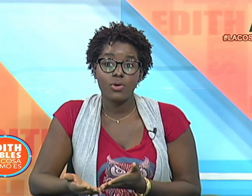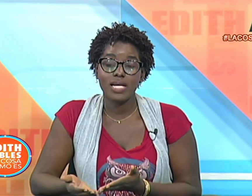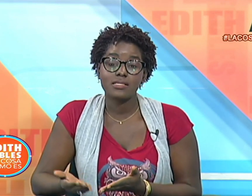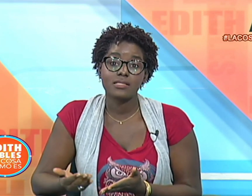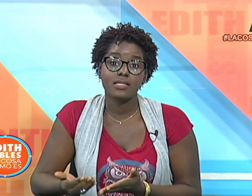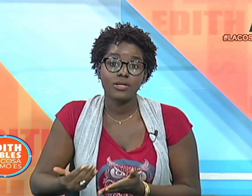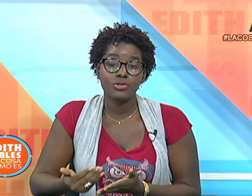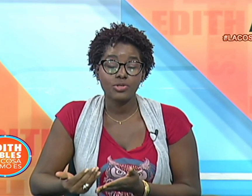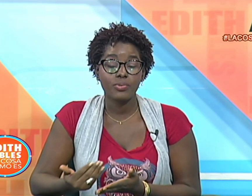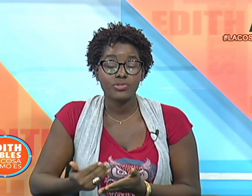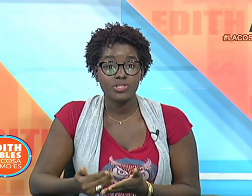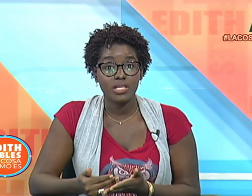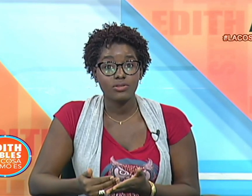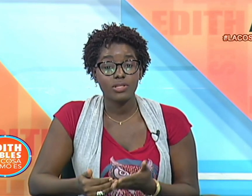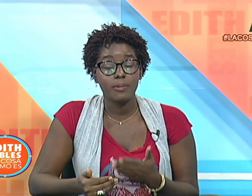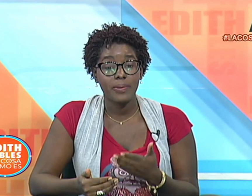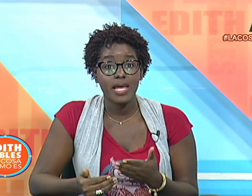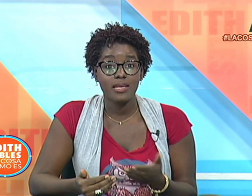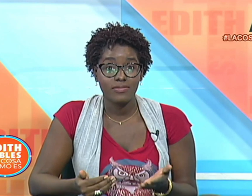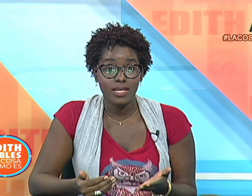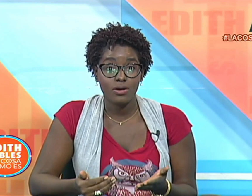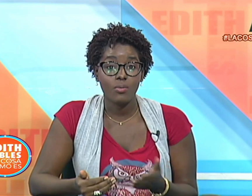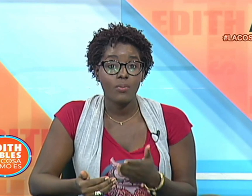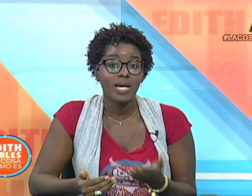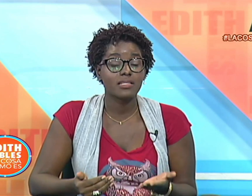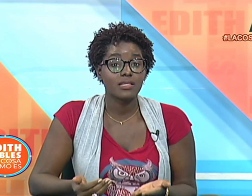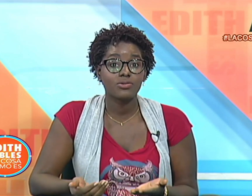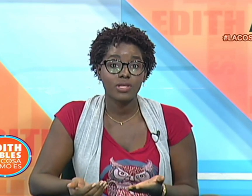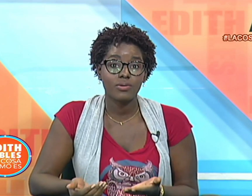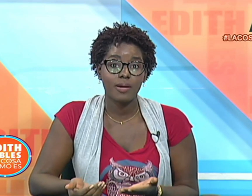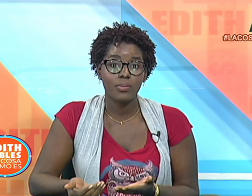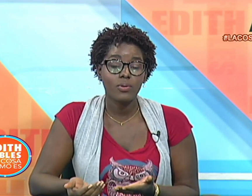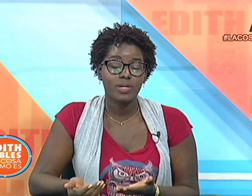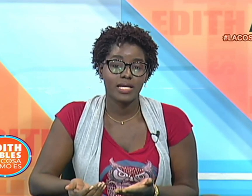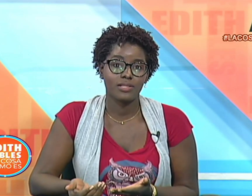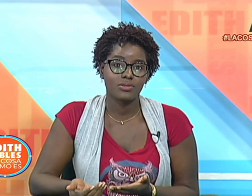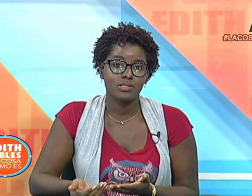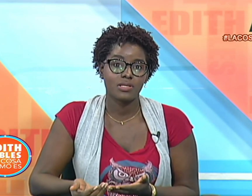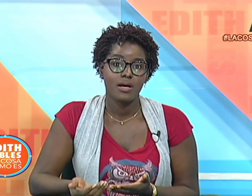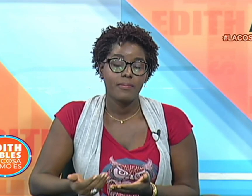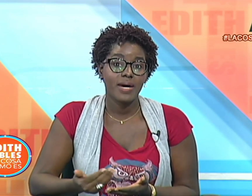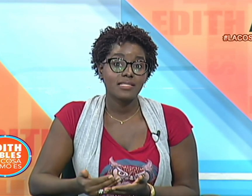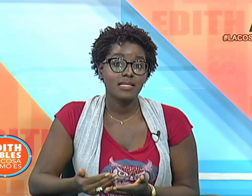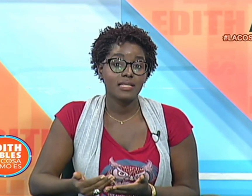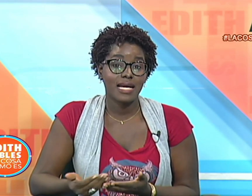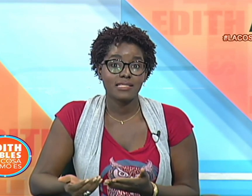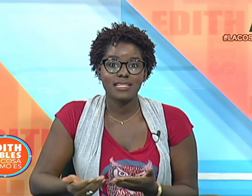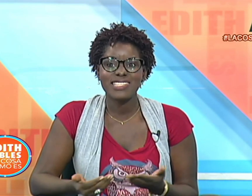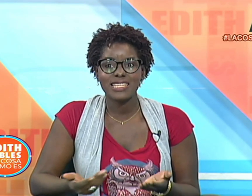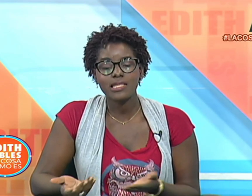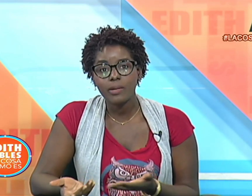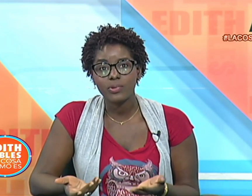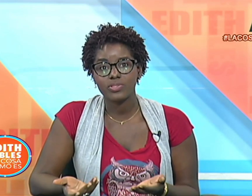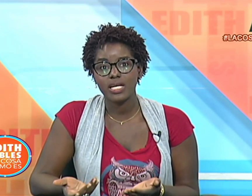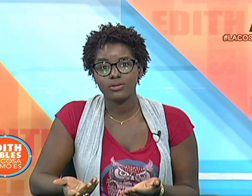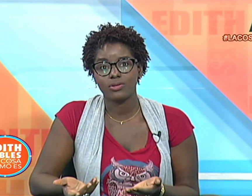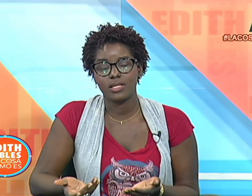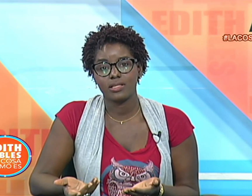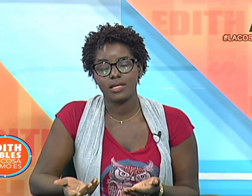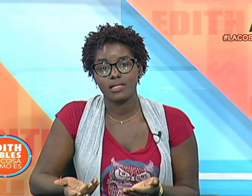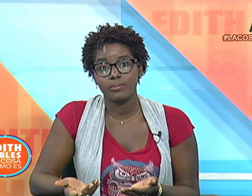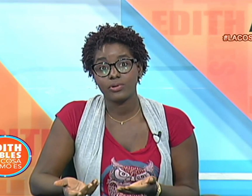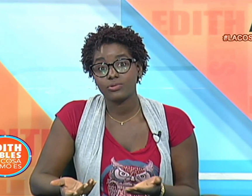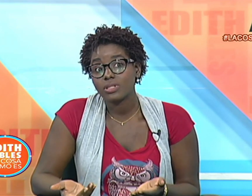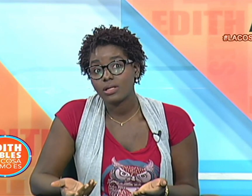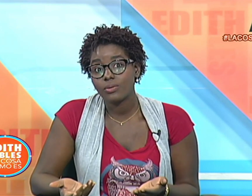con el 68 por ciento del pib como parte de su deuda pública entonces más de casi el 70 por ciento